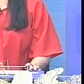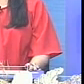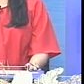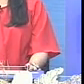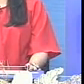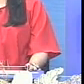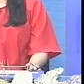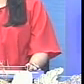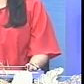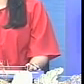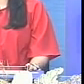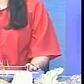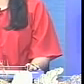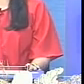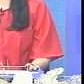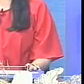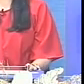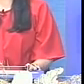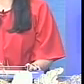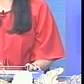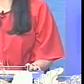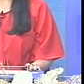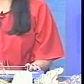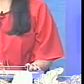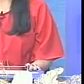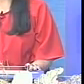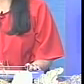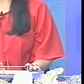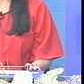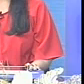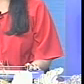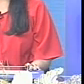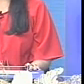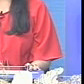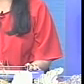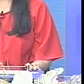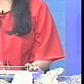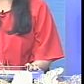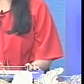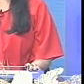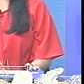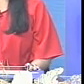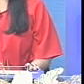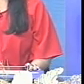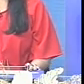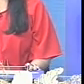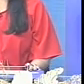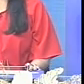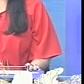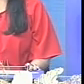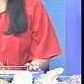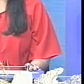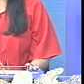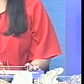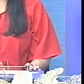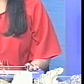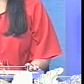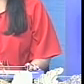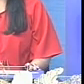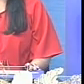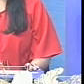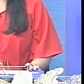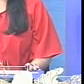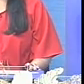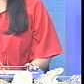solo 35 dólares. Llama a los teléfonos 21 32 81 25 o al 60 15 9 9